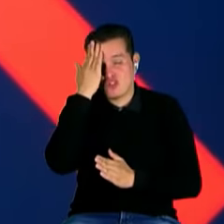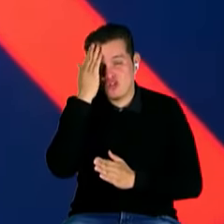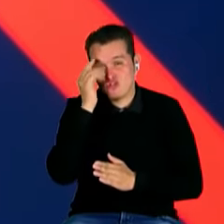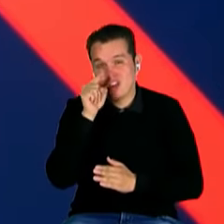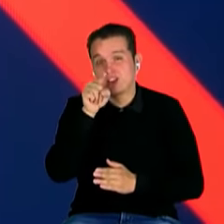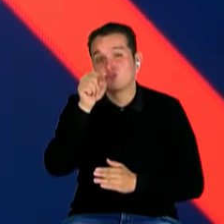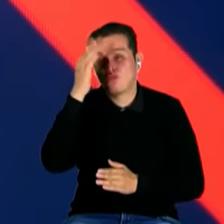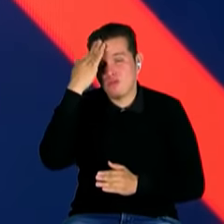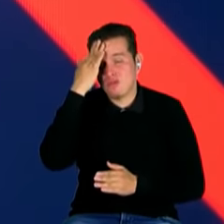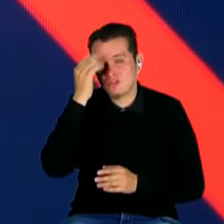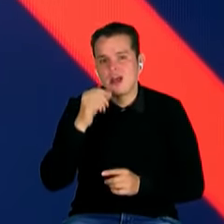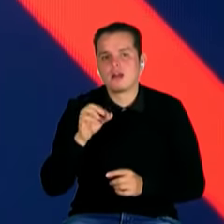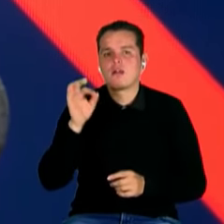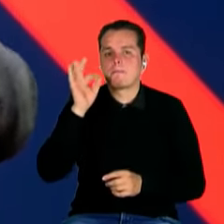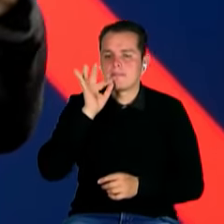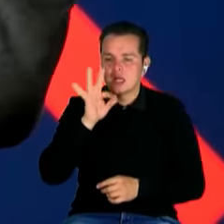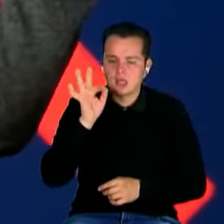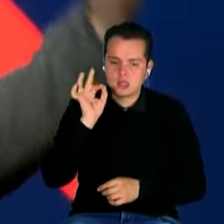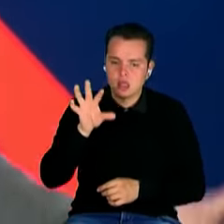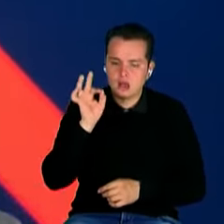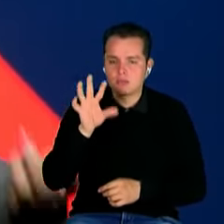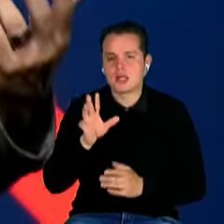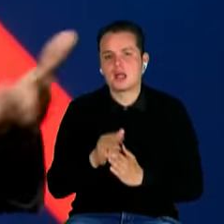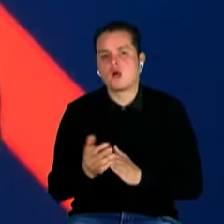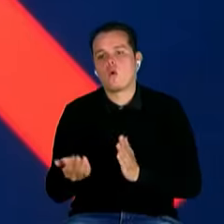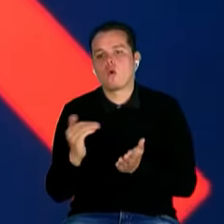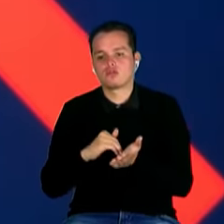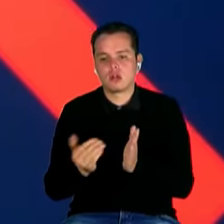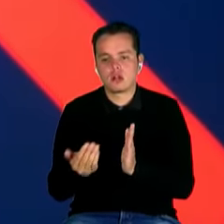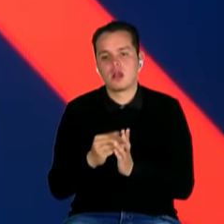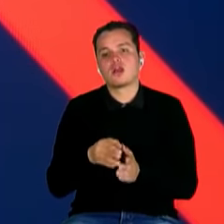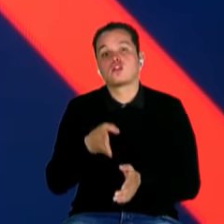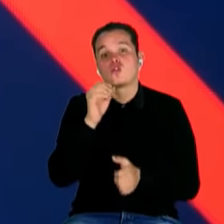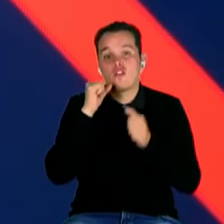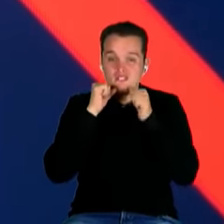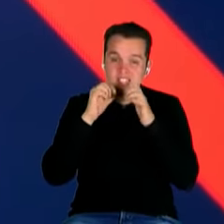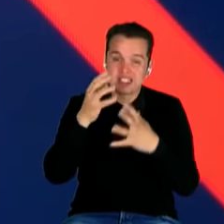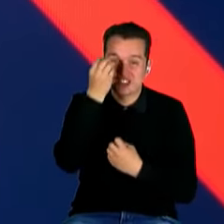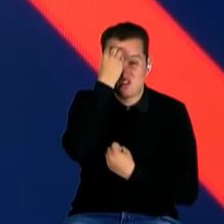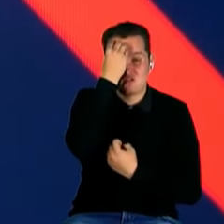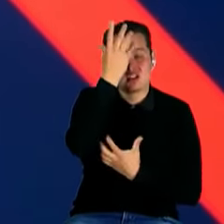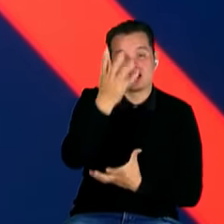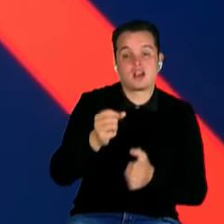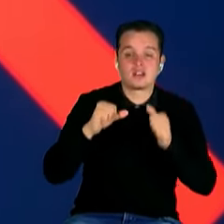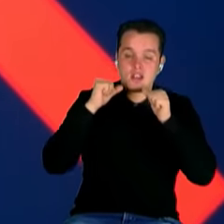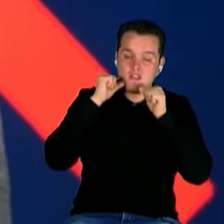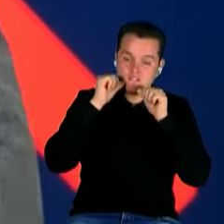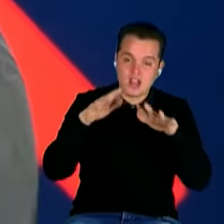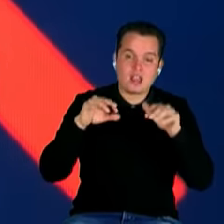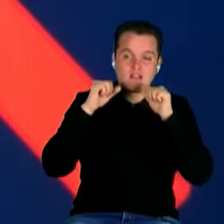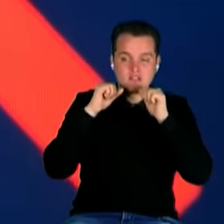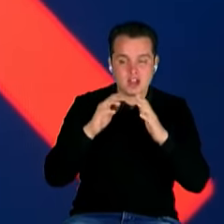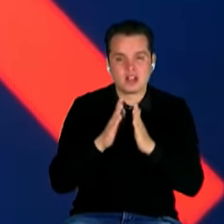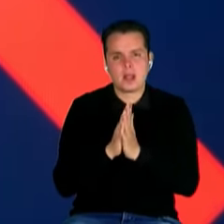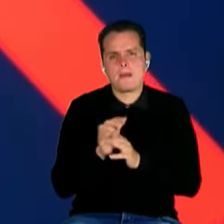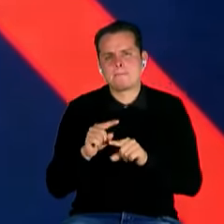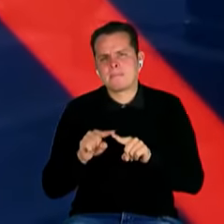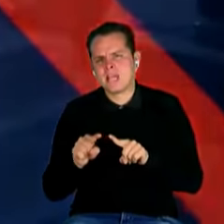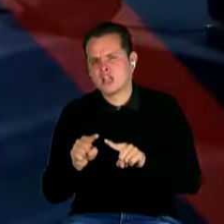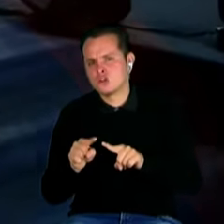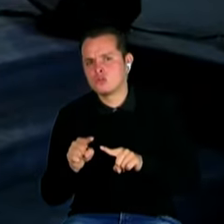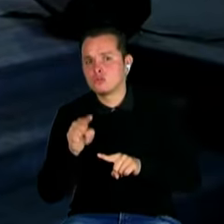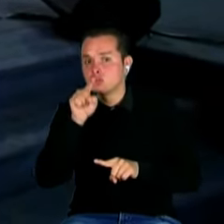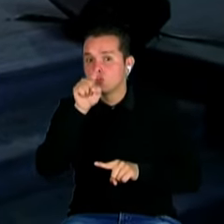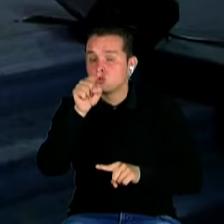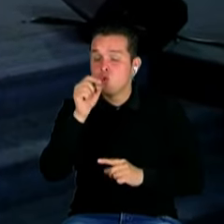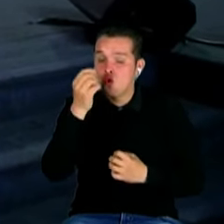lo sabes y lo hemos predicado una y otra vez, Dios te va a bendecir a causa de tu obediencia. Pero ¿qué tal si